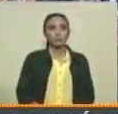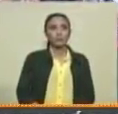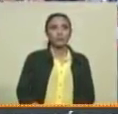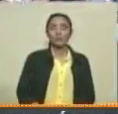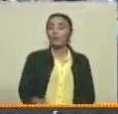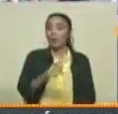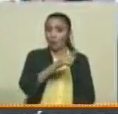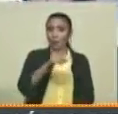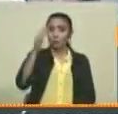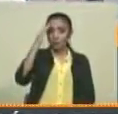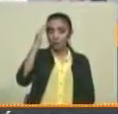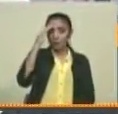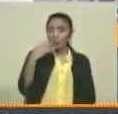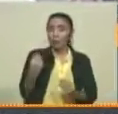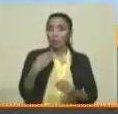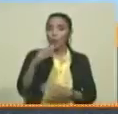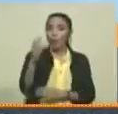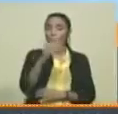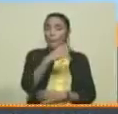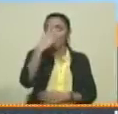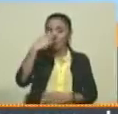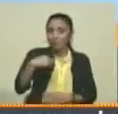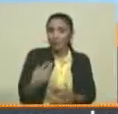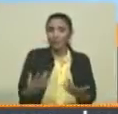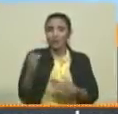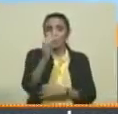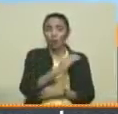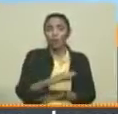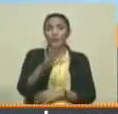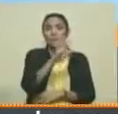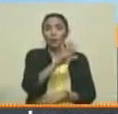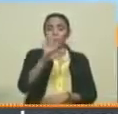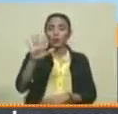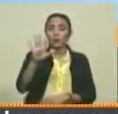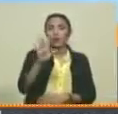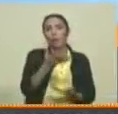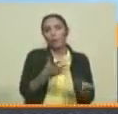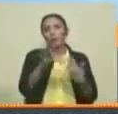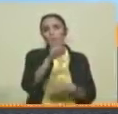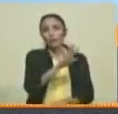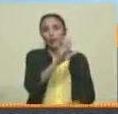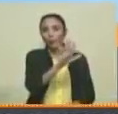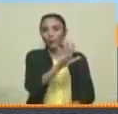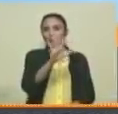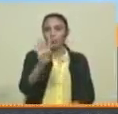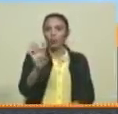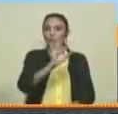la pobreza abierta en Colombia? A 54% en el gobierno de Santos,